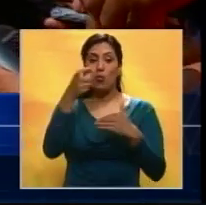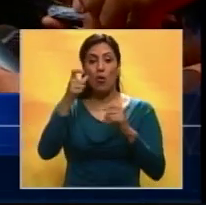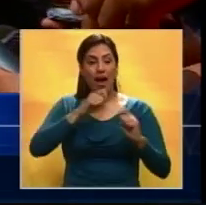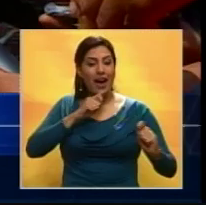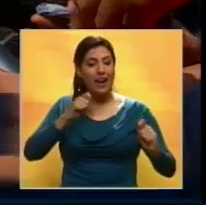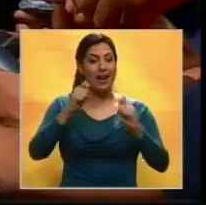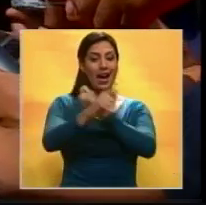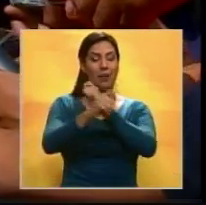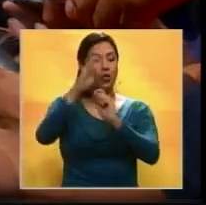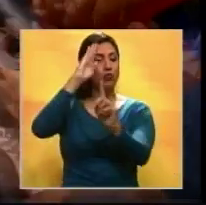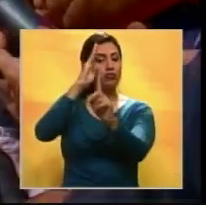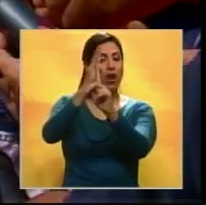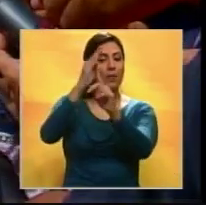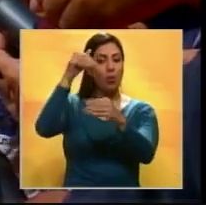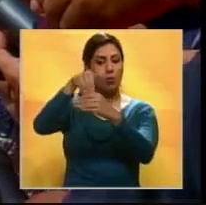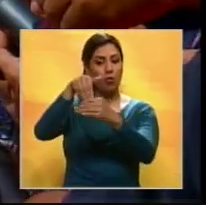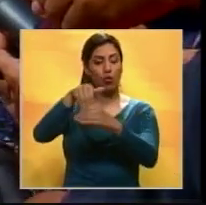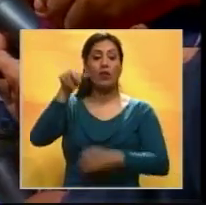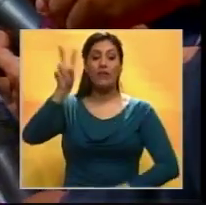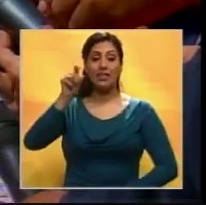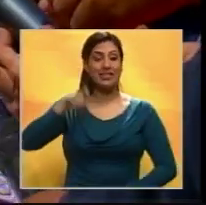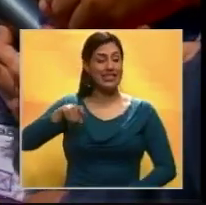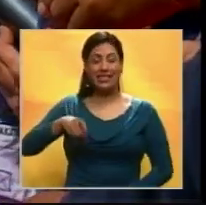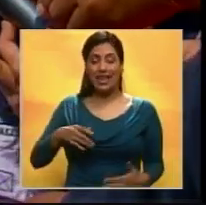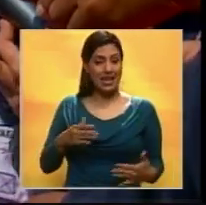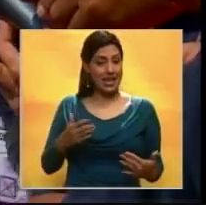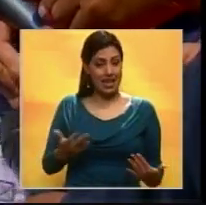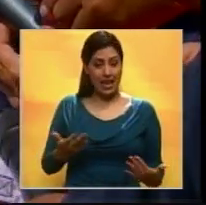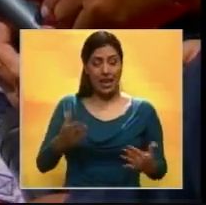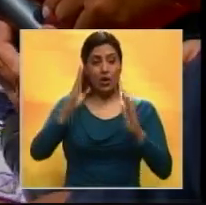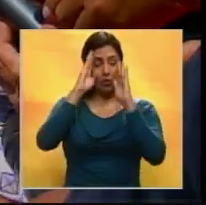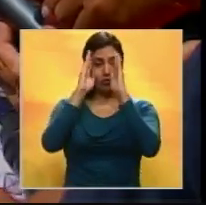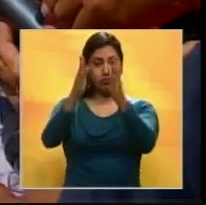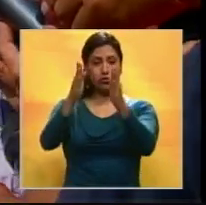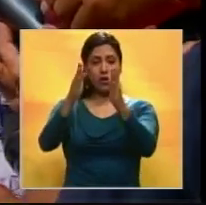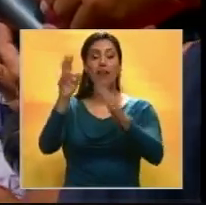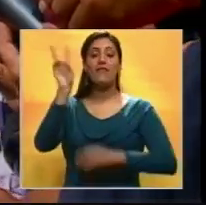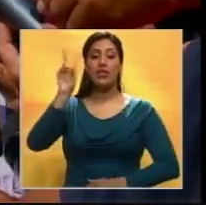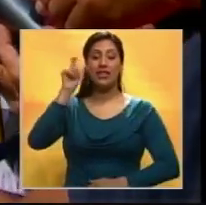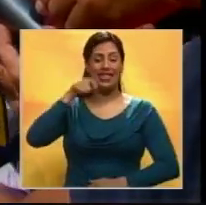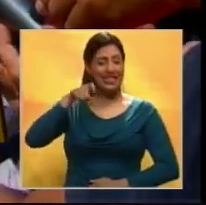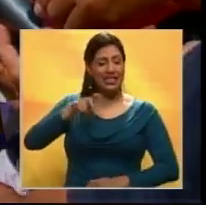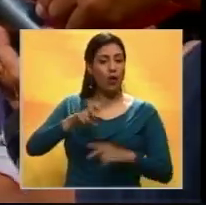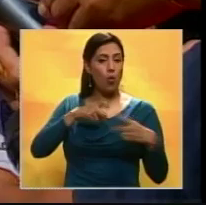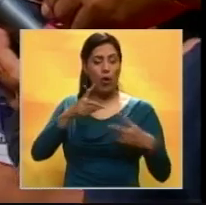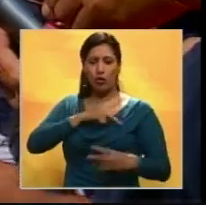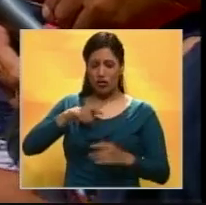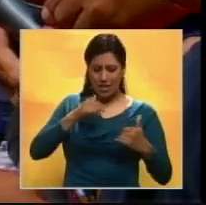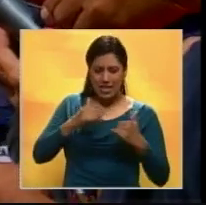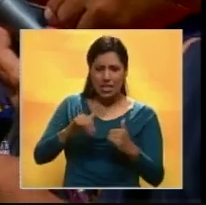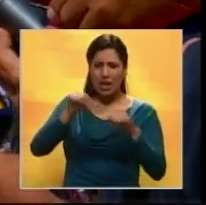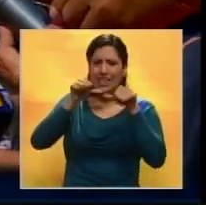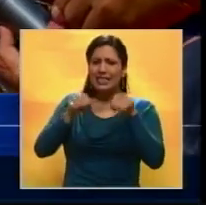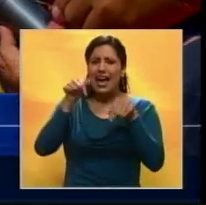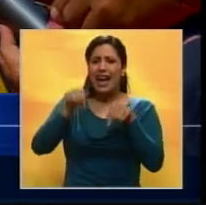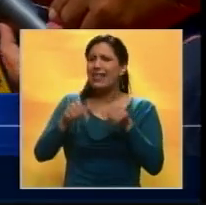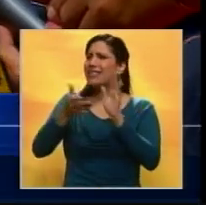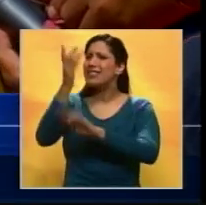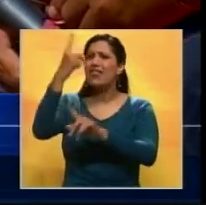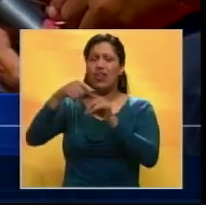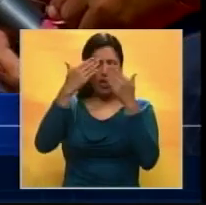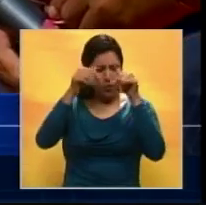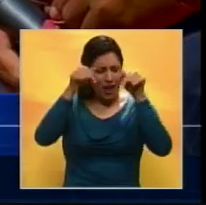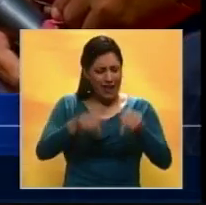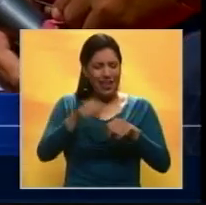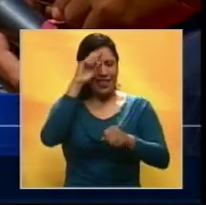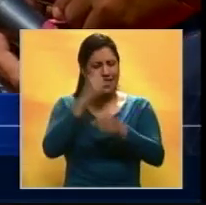a través de la ruta electoral. Venezuela necesita enrumbarse, Venezuela necesita que nuestros hijos se queden aquí a estudiar